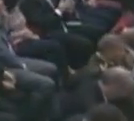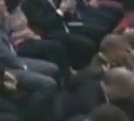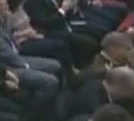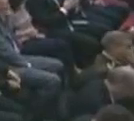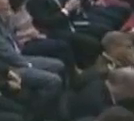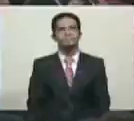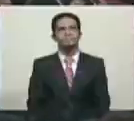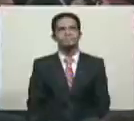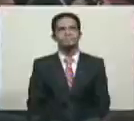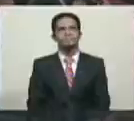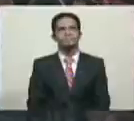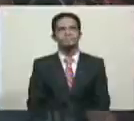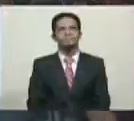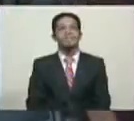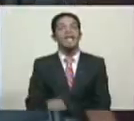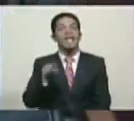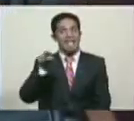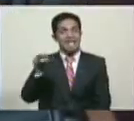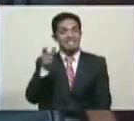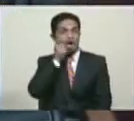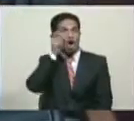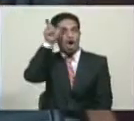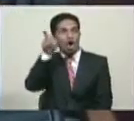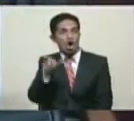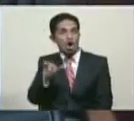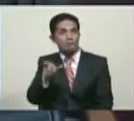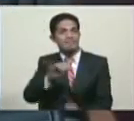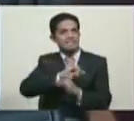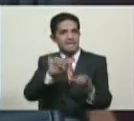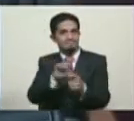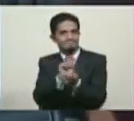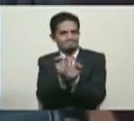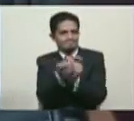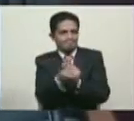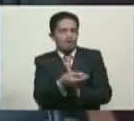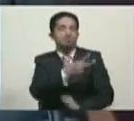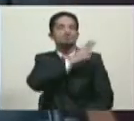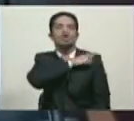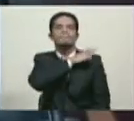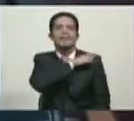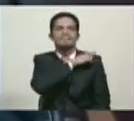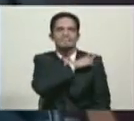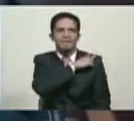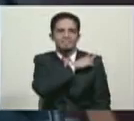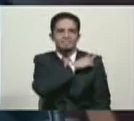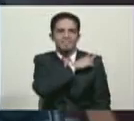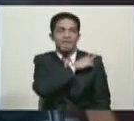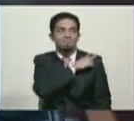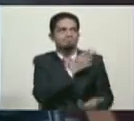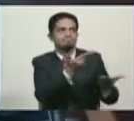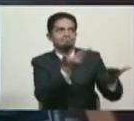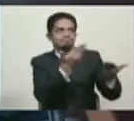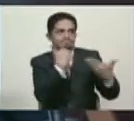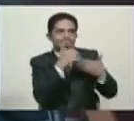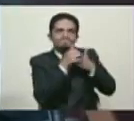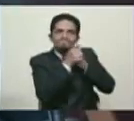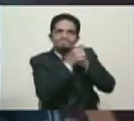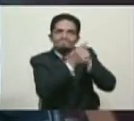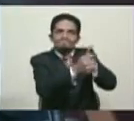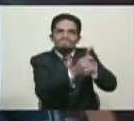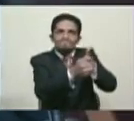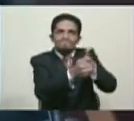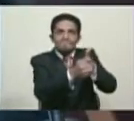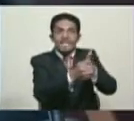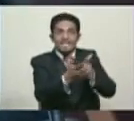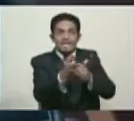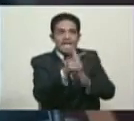Y ese alférez soñador, ya hecho comandante y digno heredero de nuestro ejército, nos dio luces y con su ejemplo